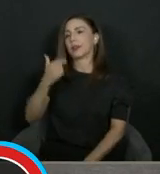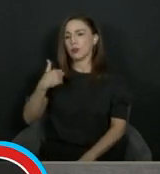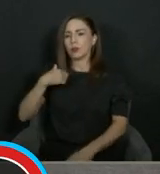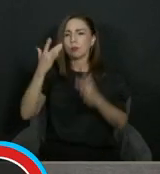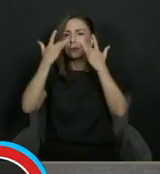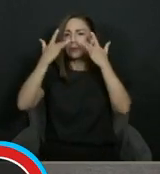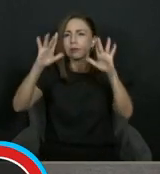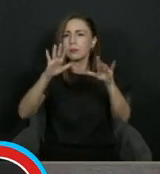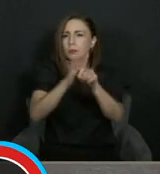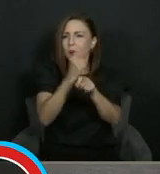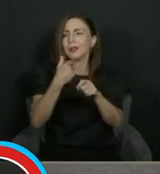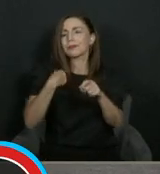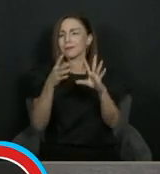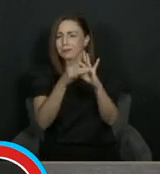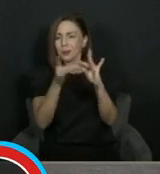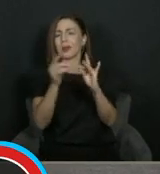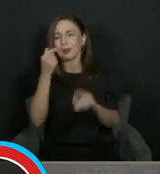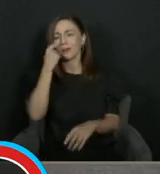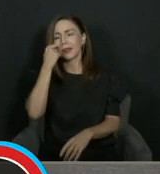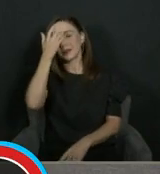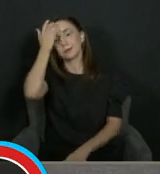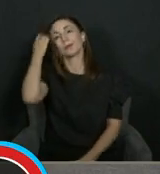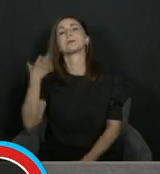los tres factores